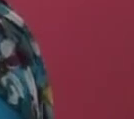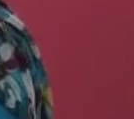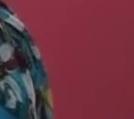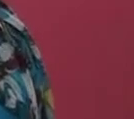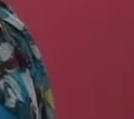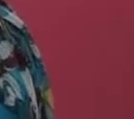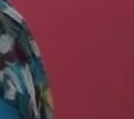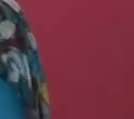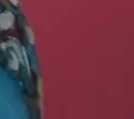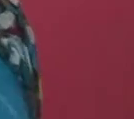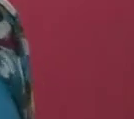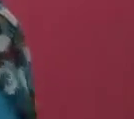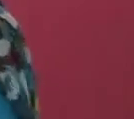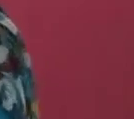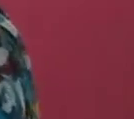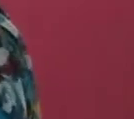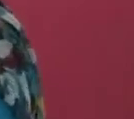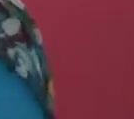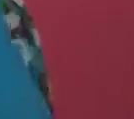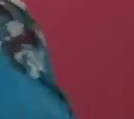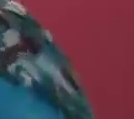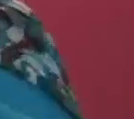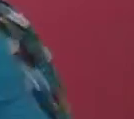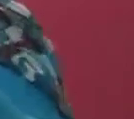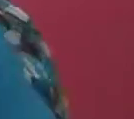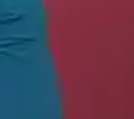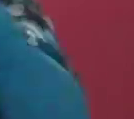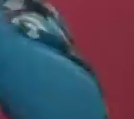también. Eso es lo que tenemos que hacer. Usted tiene que